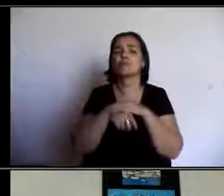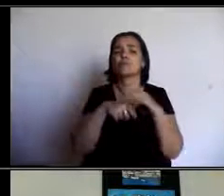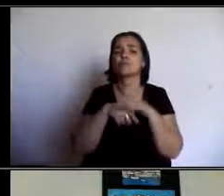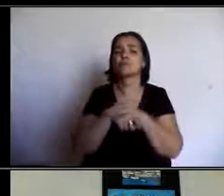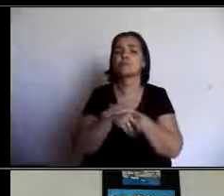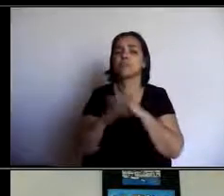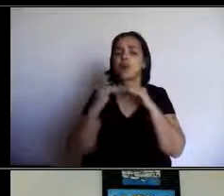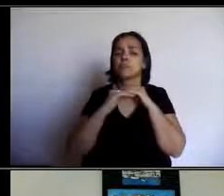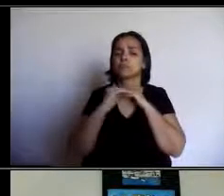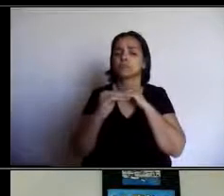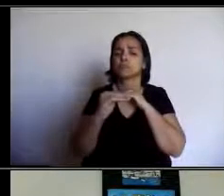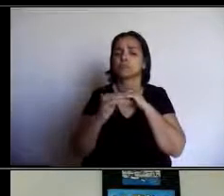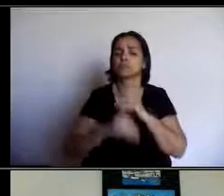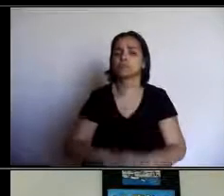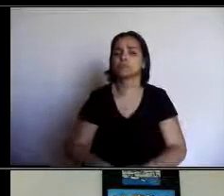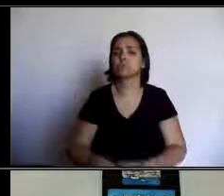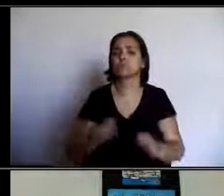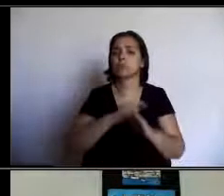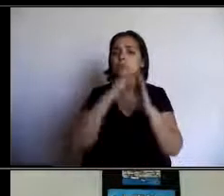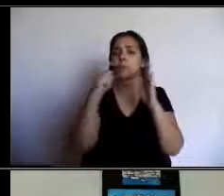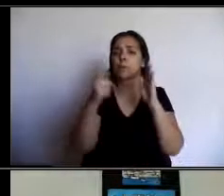integral?